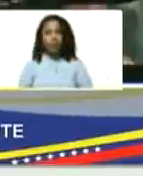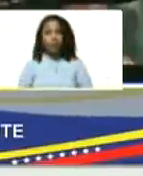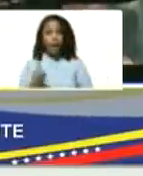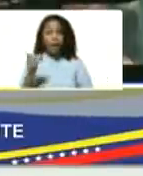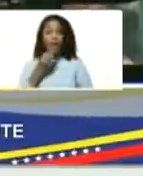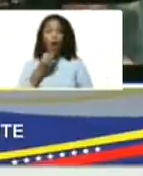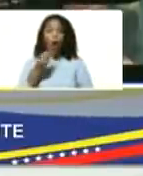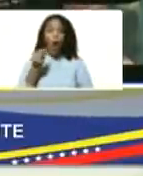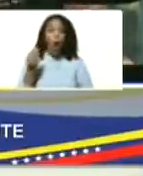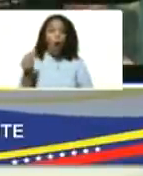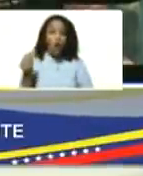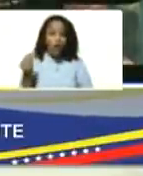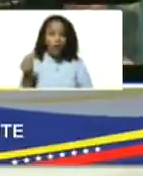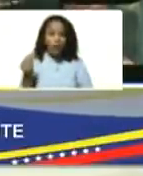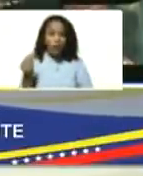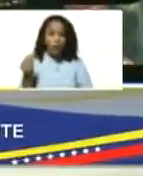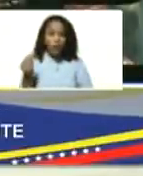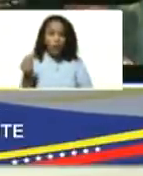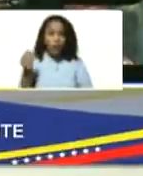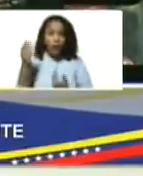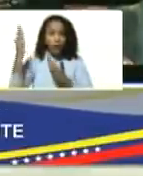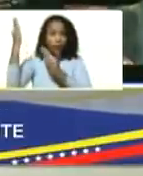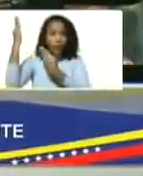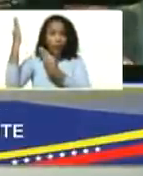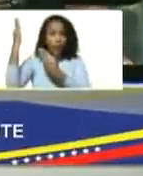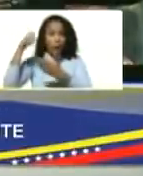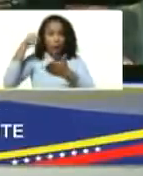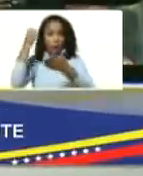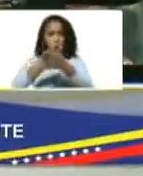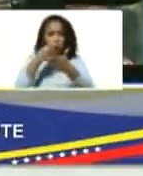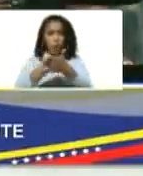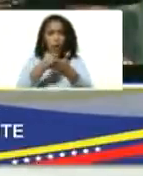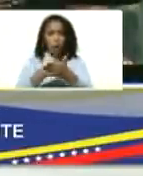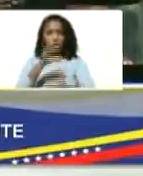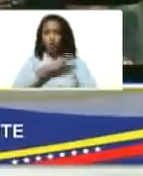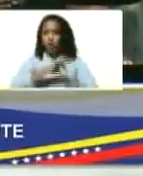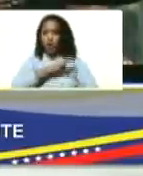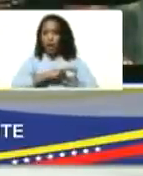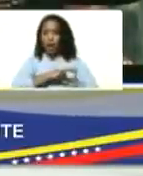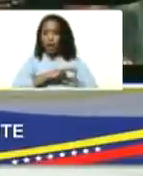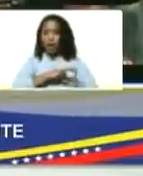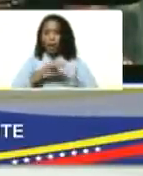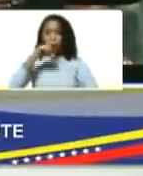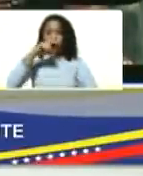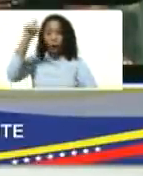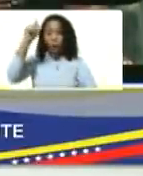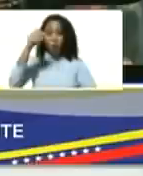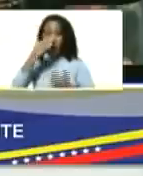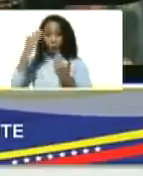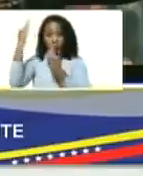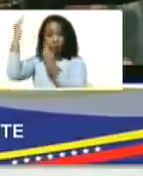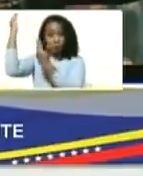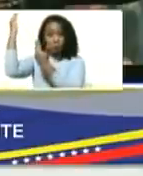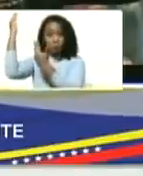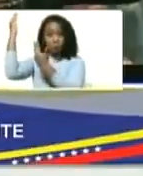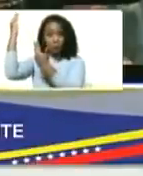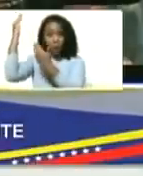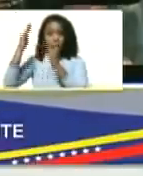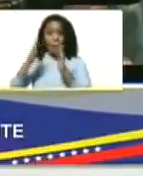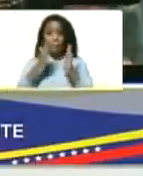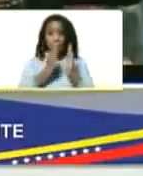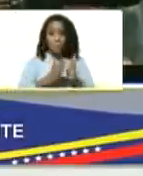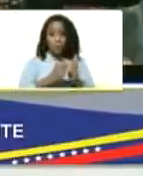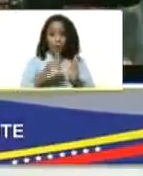joven muchacho ese joven luchador social nicolás maduro moros pasó de ser